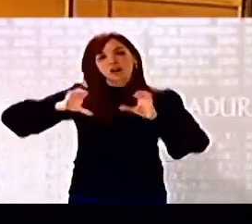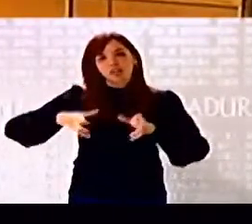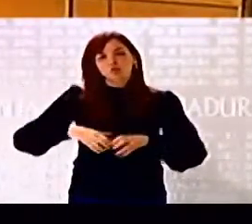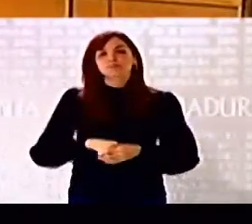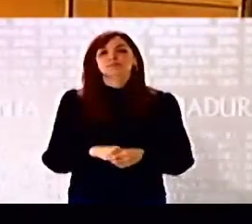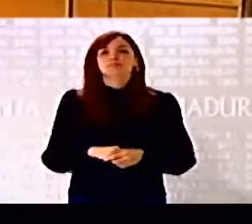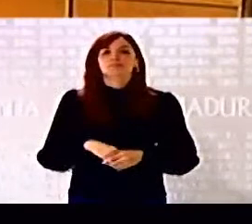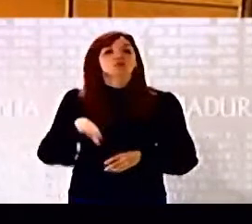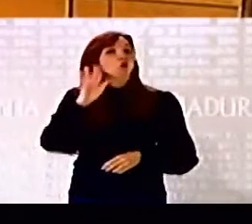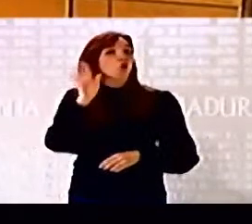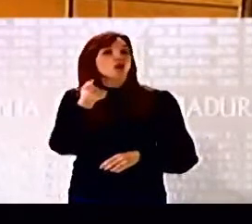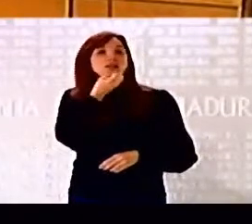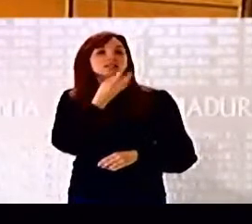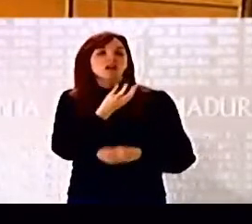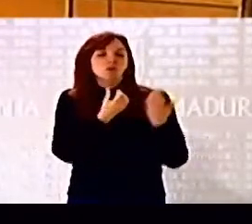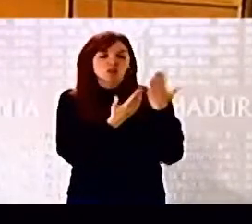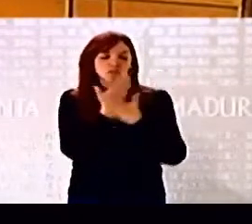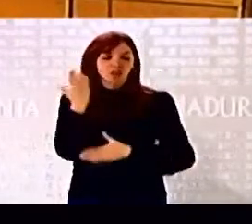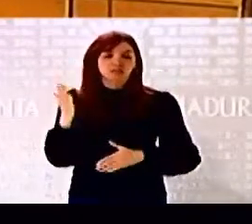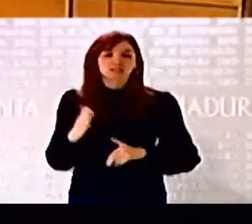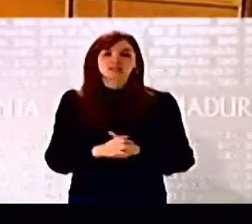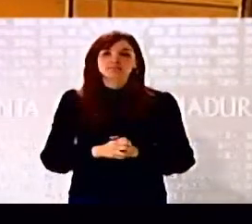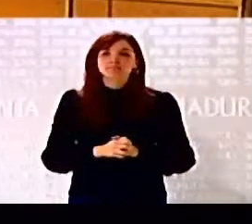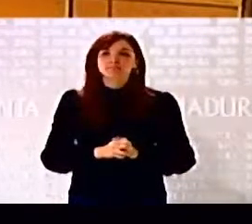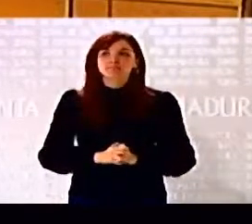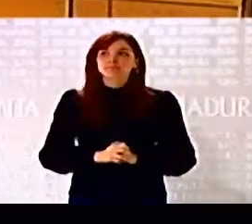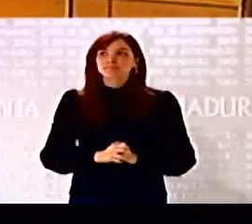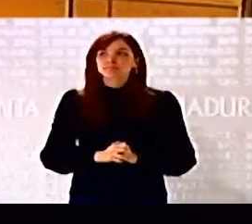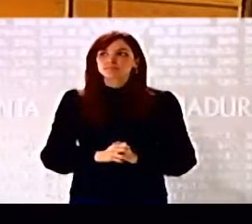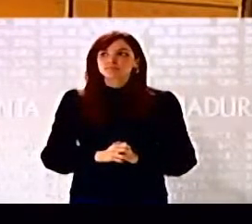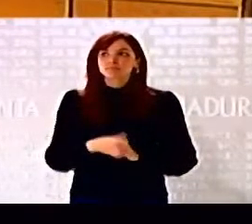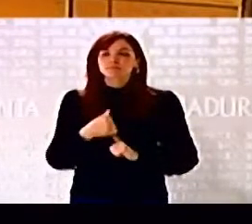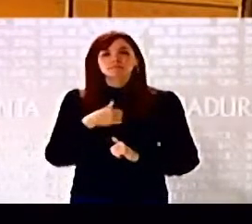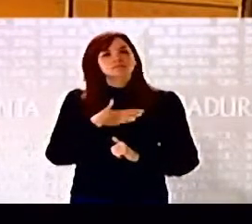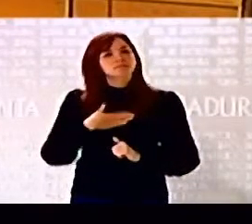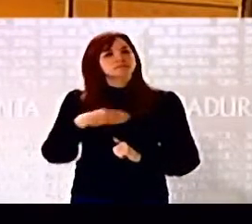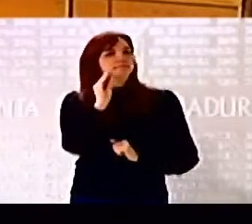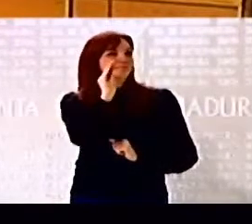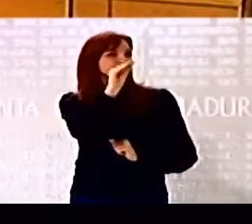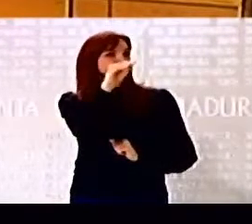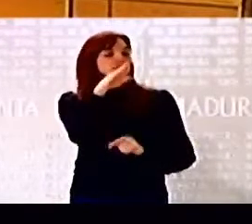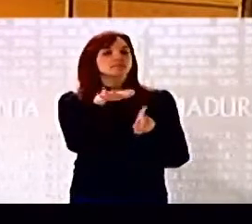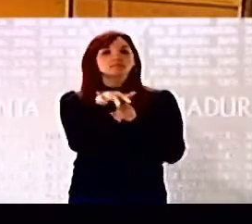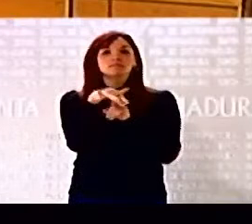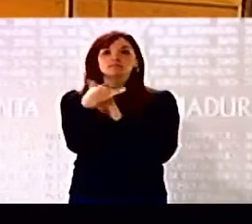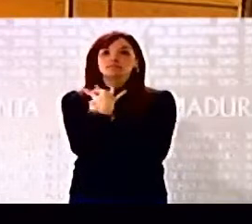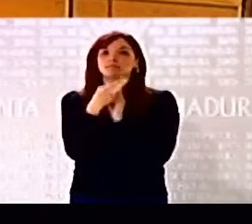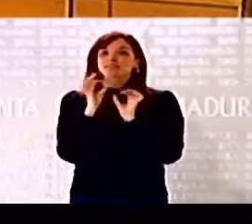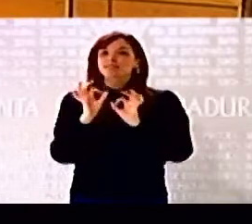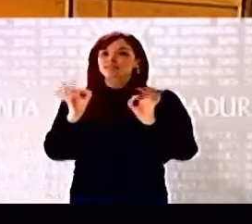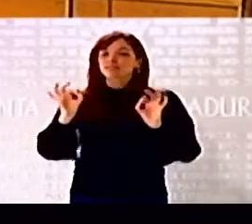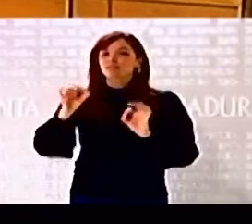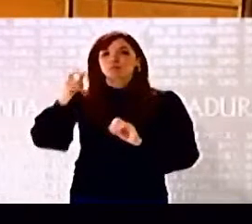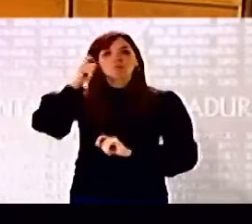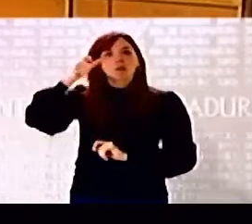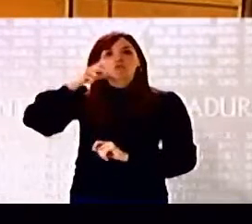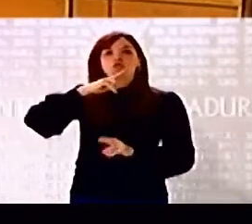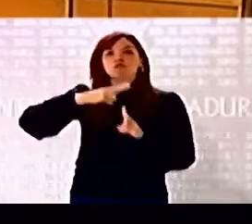Sí, hola, ¿qué hay? Buenos días. ¿Me oyen bien? Sí. Yo quería preguntarle por la situación concreta de Burguillos del